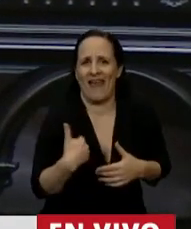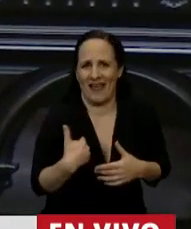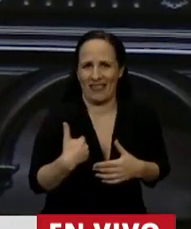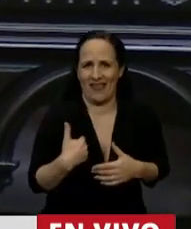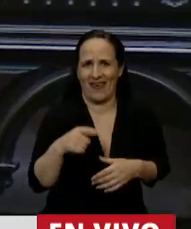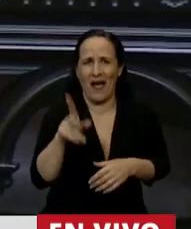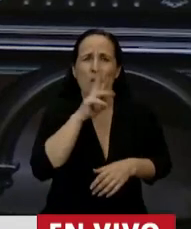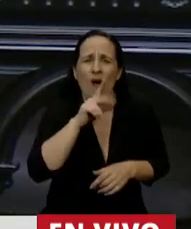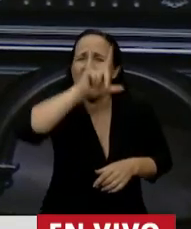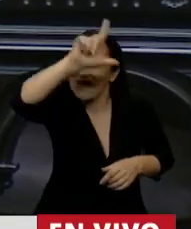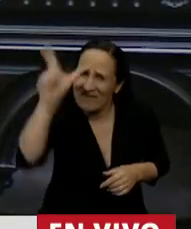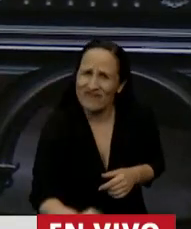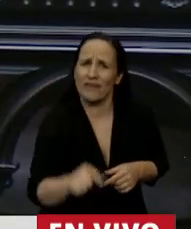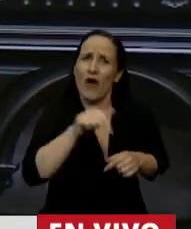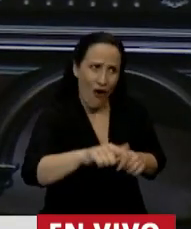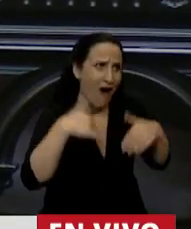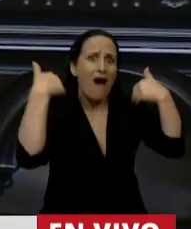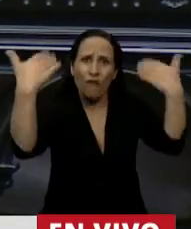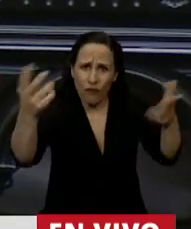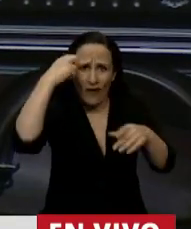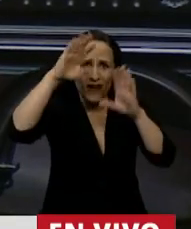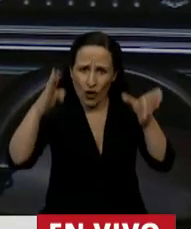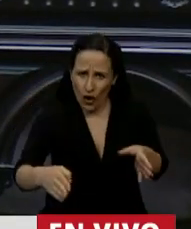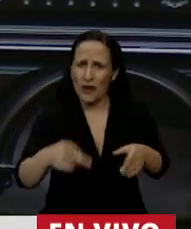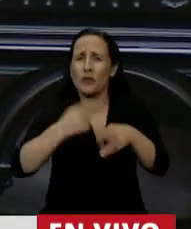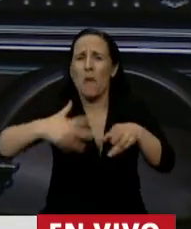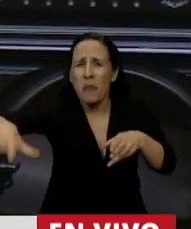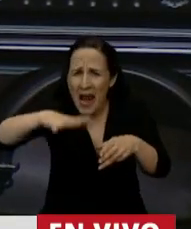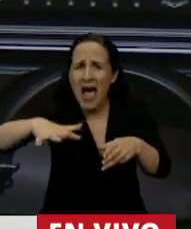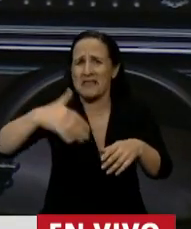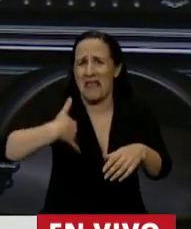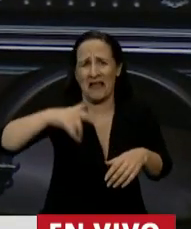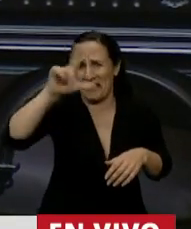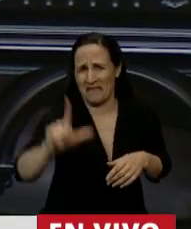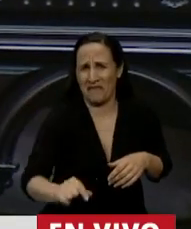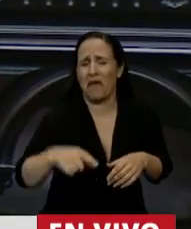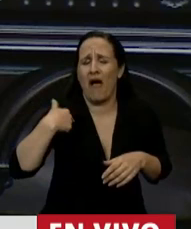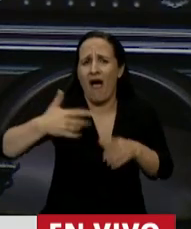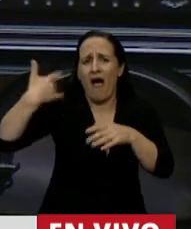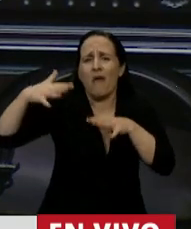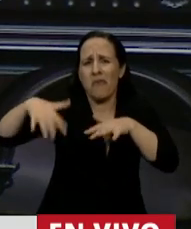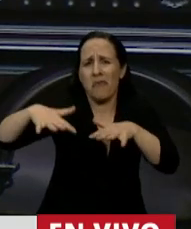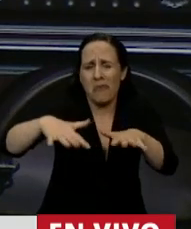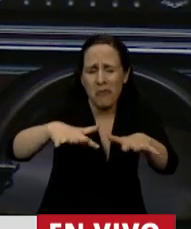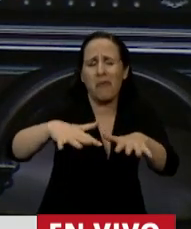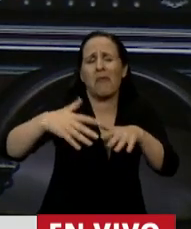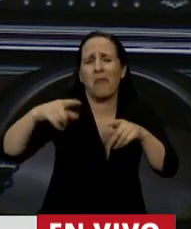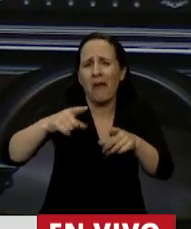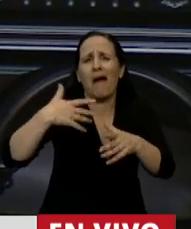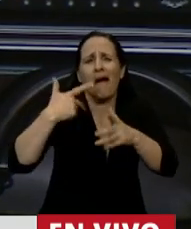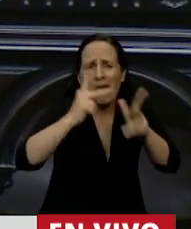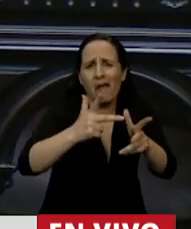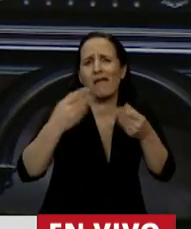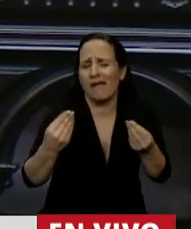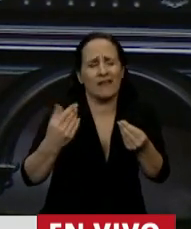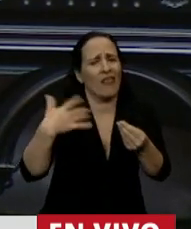y ancho del país, hoy acá afuera de este mismo Congreso, pero en todas las plazas de la Argentina, vienen expresando con su voz la necesidad